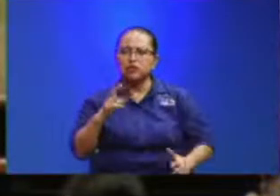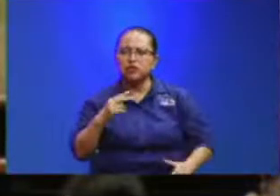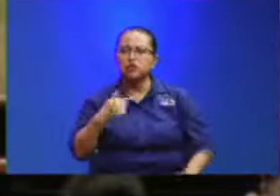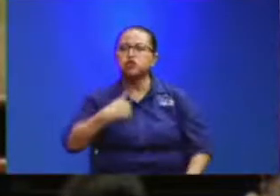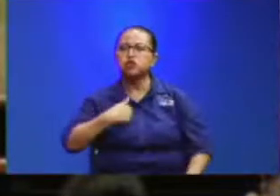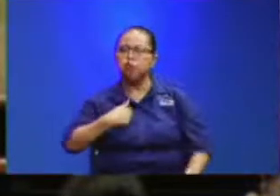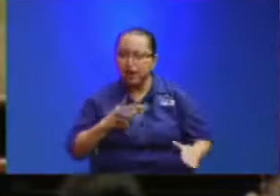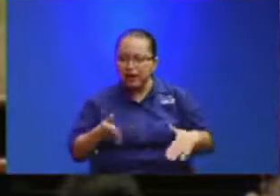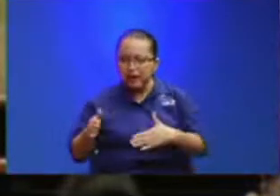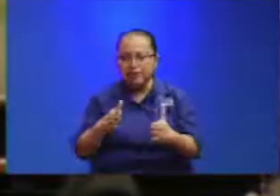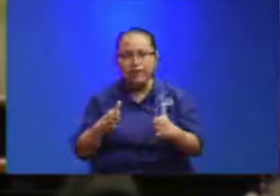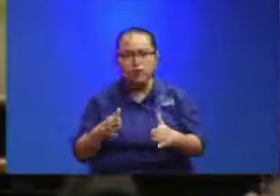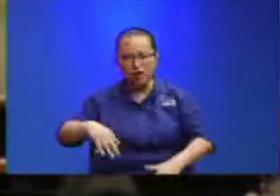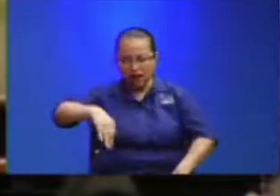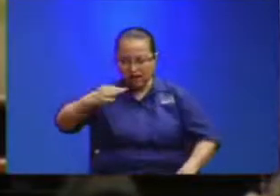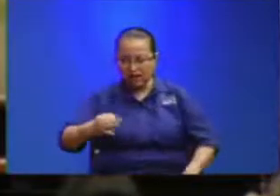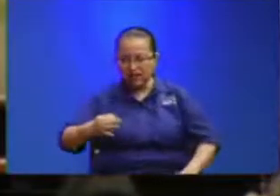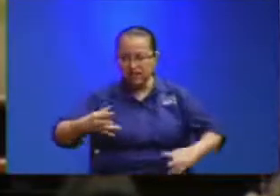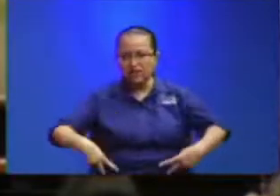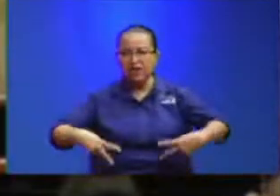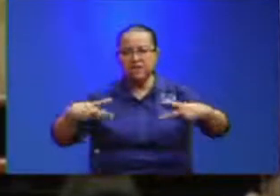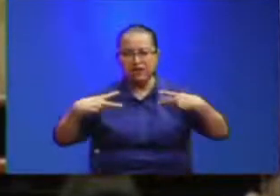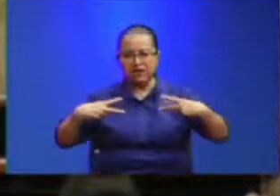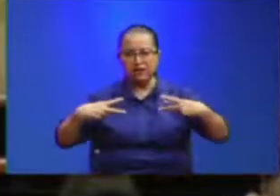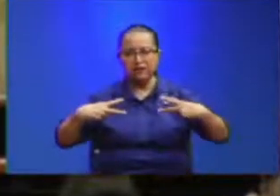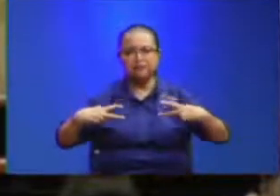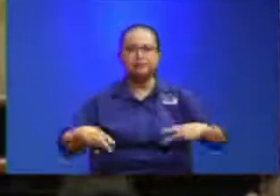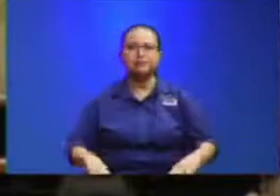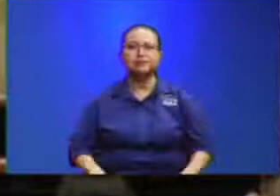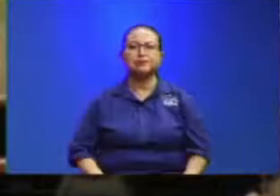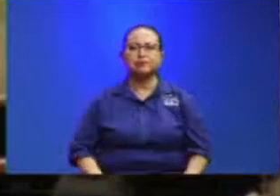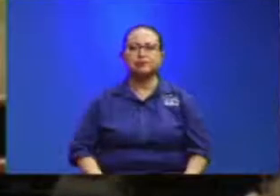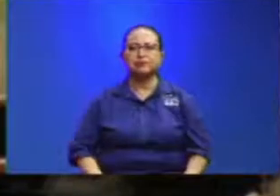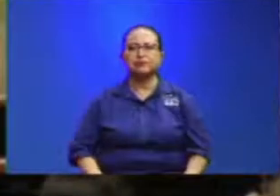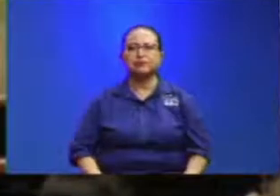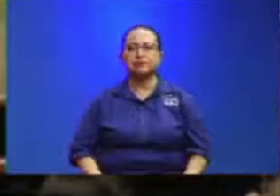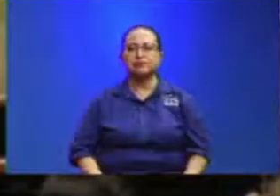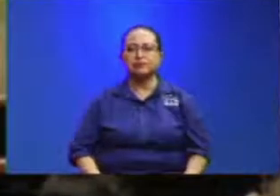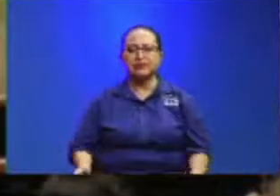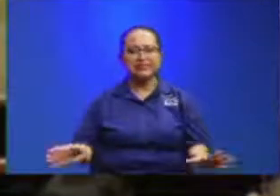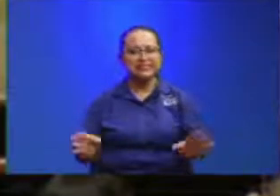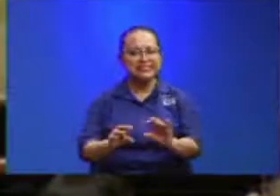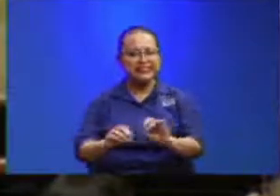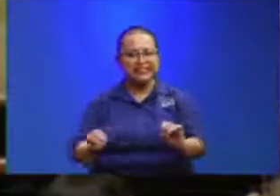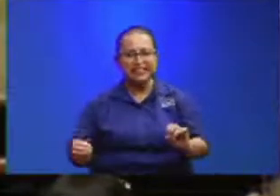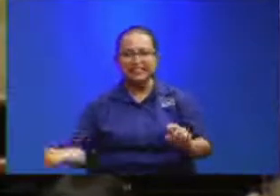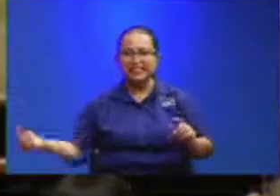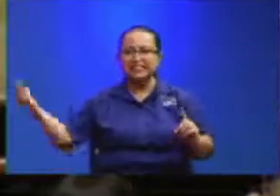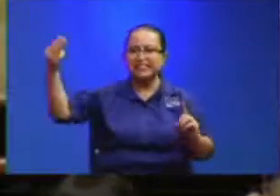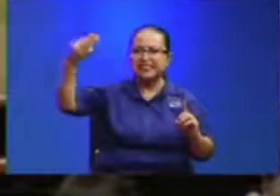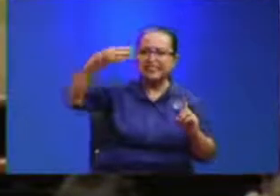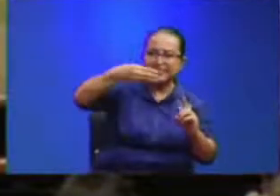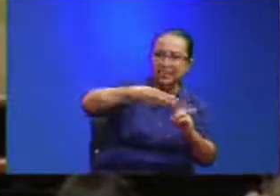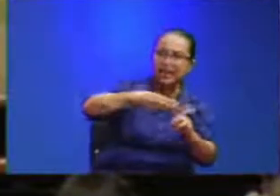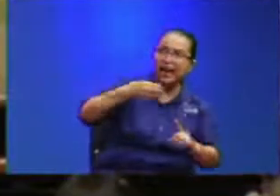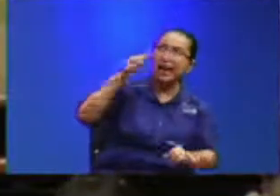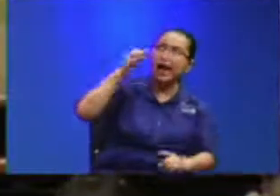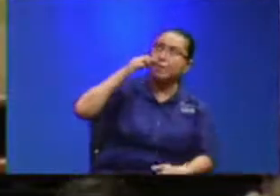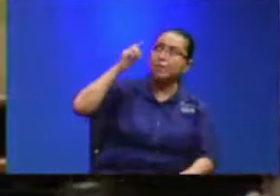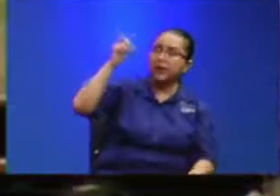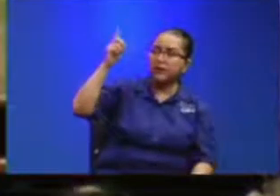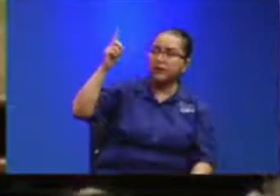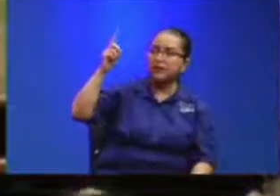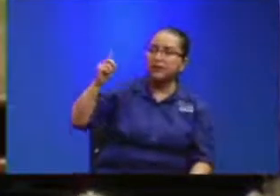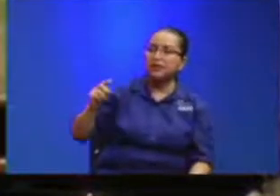la verdad y la vida ok entonces y nadie llega al padre si no es por mí entonces ya se